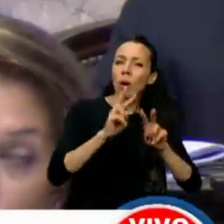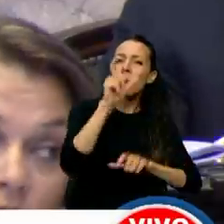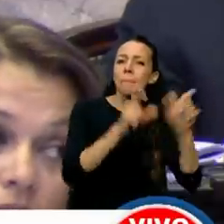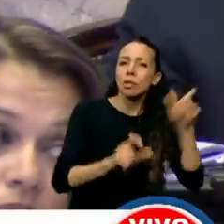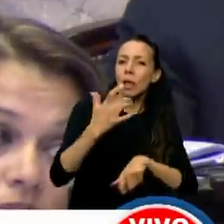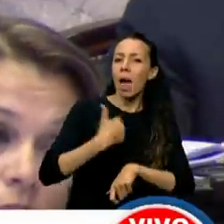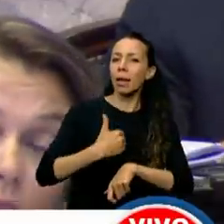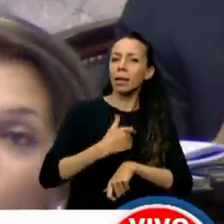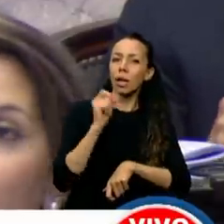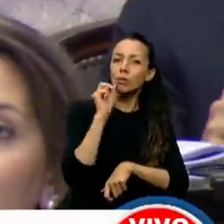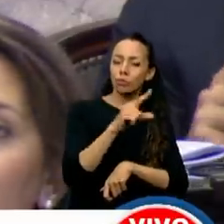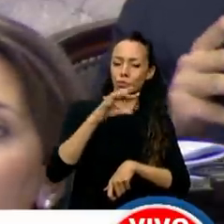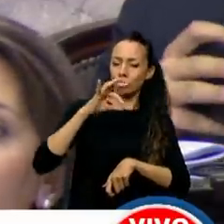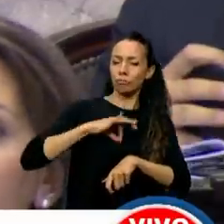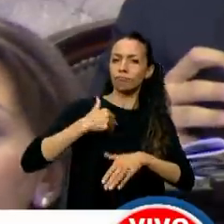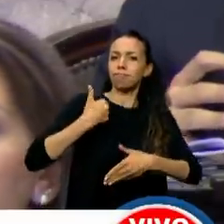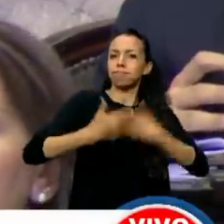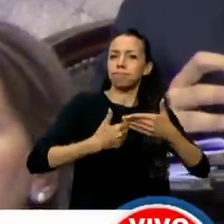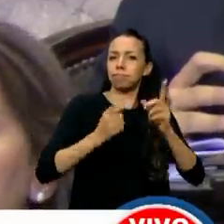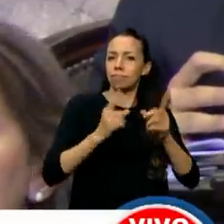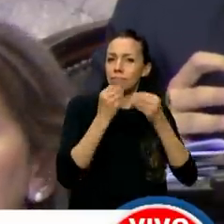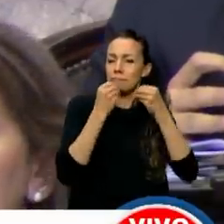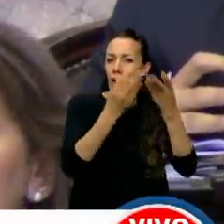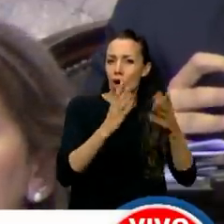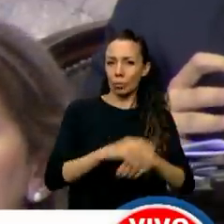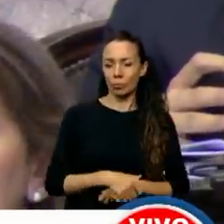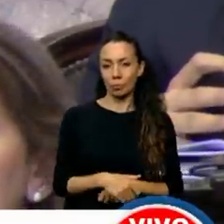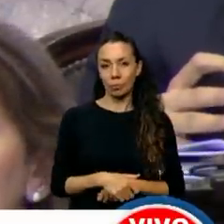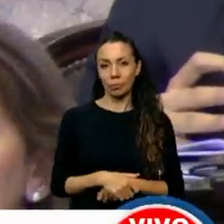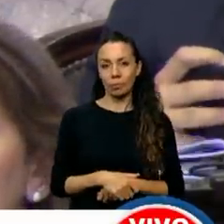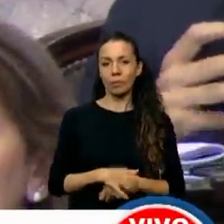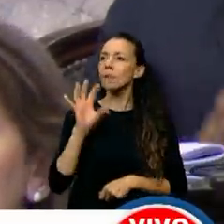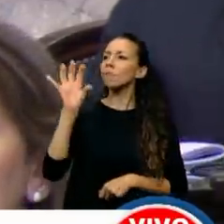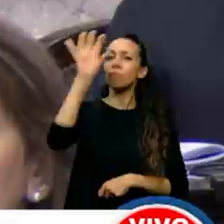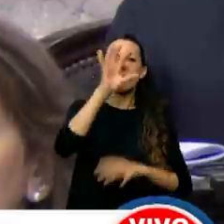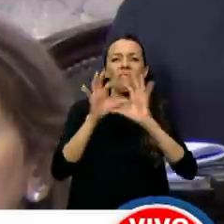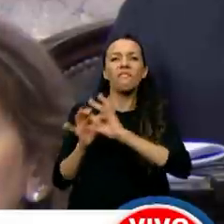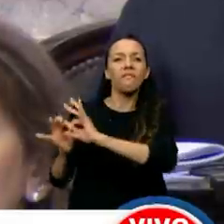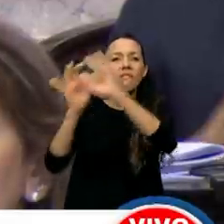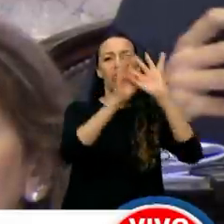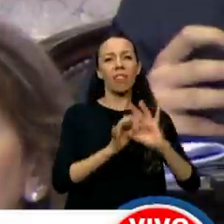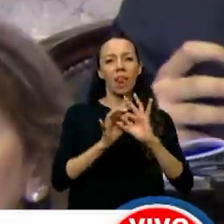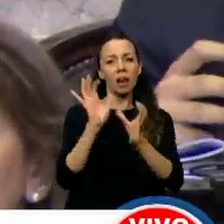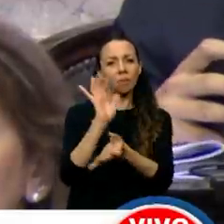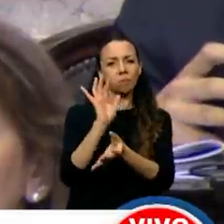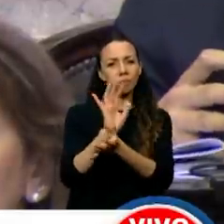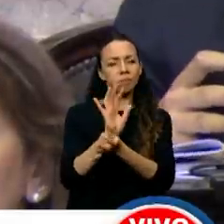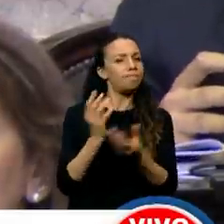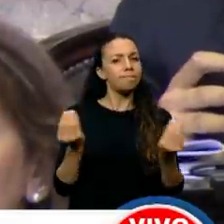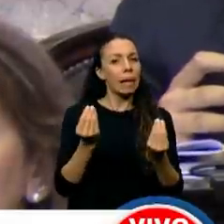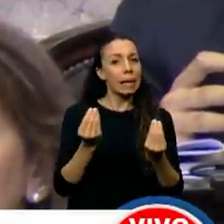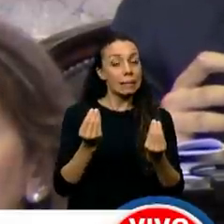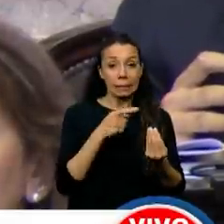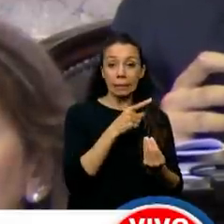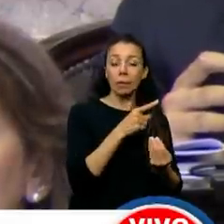argentinas hablar de federalismo es saber que el impacto de este presupuesto 2022 tiene